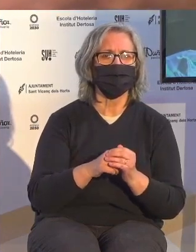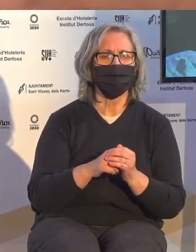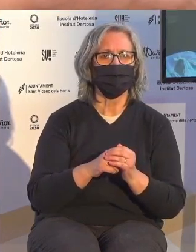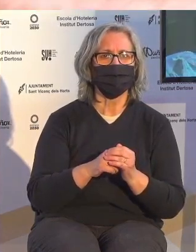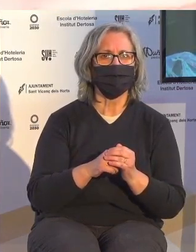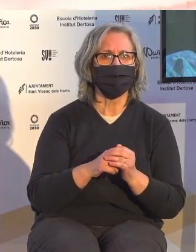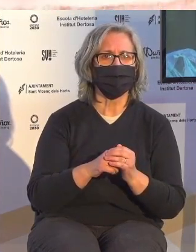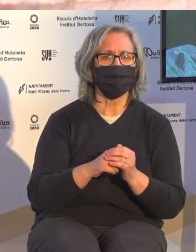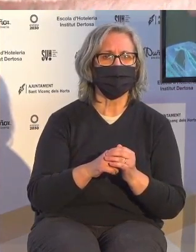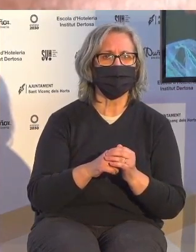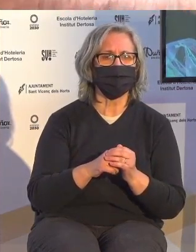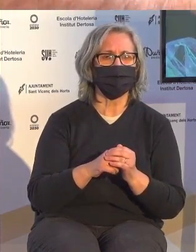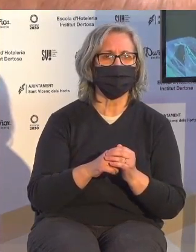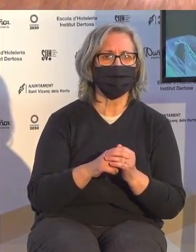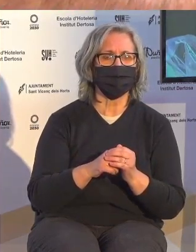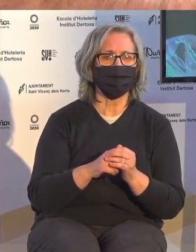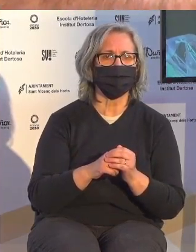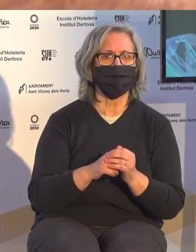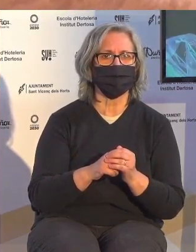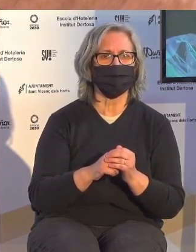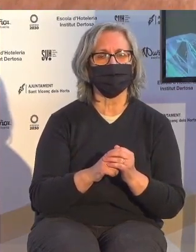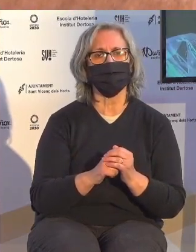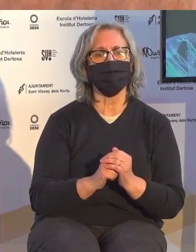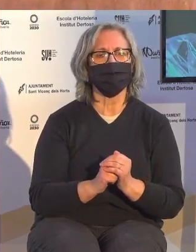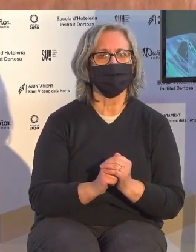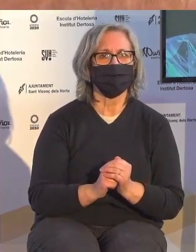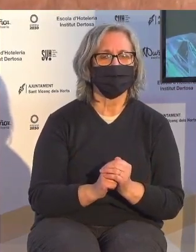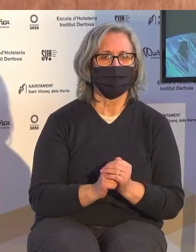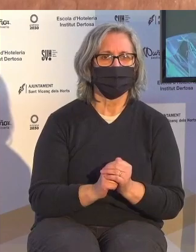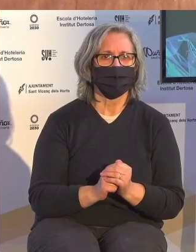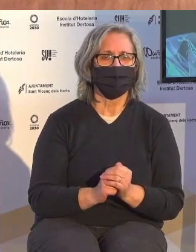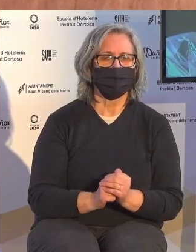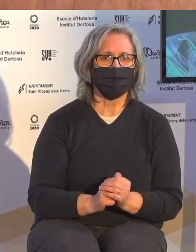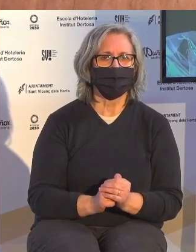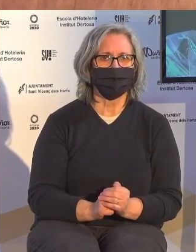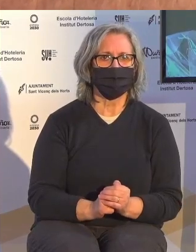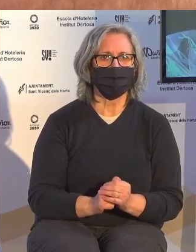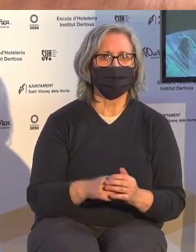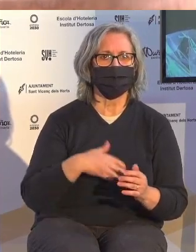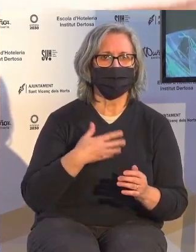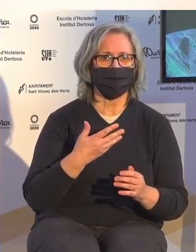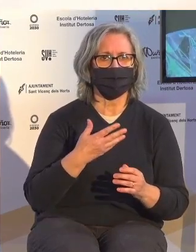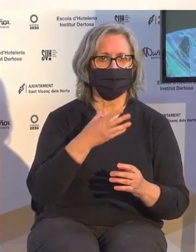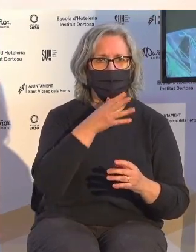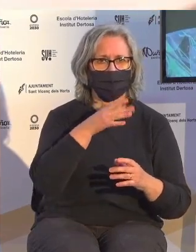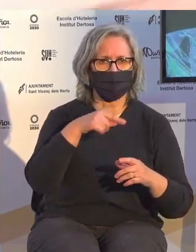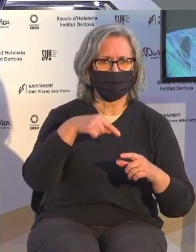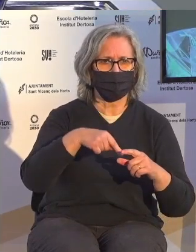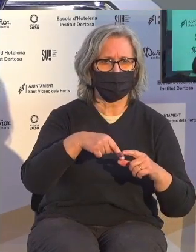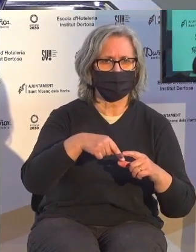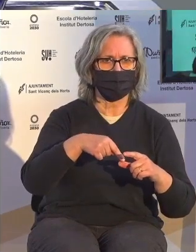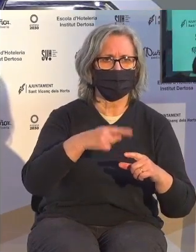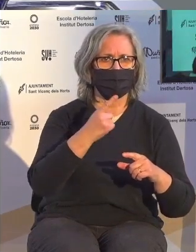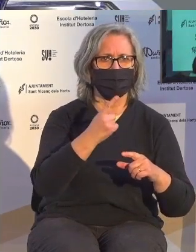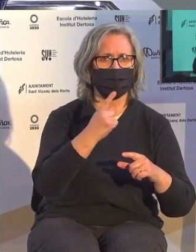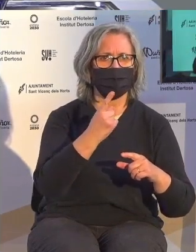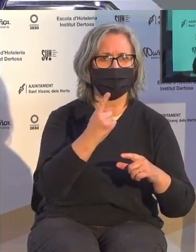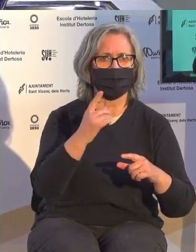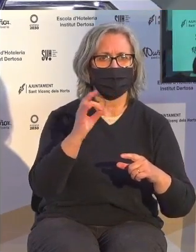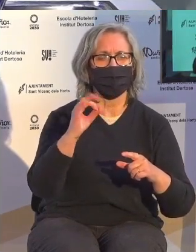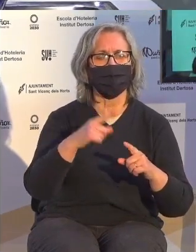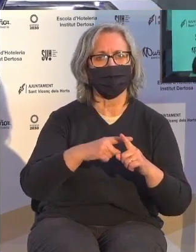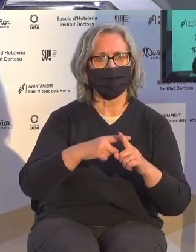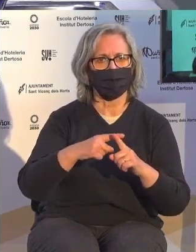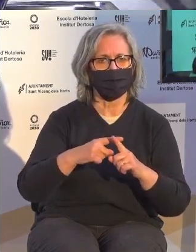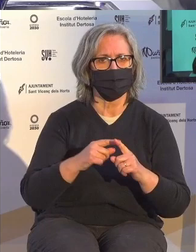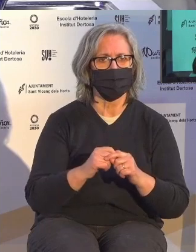máquina por ejemplo ahora tenemos 110 grados y las claras de 9 las